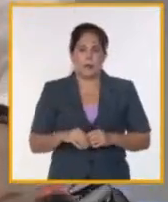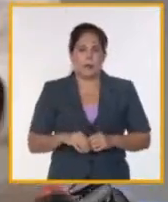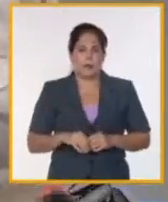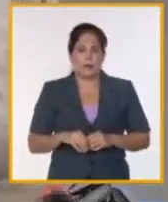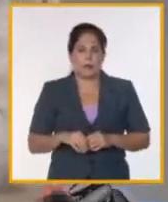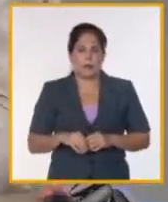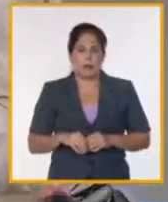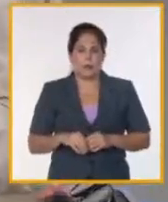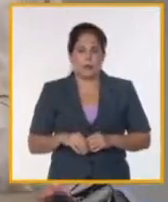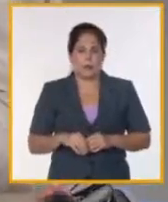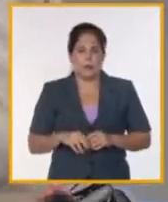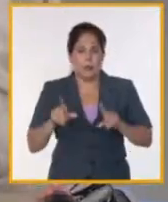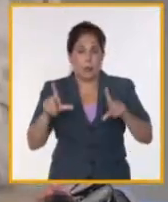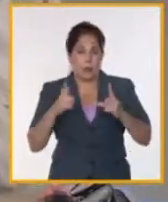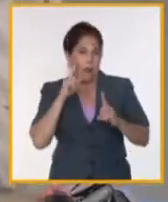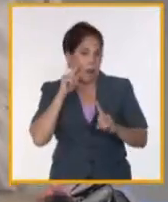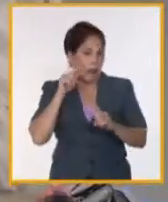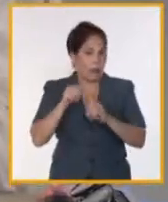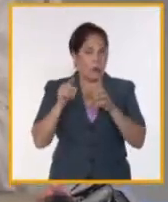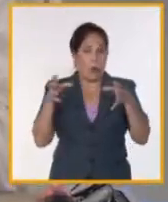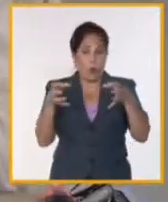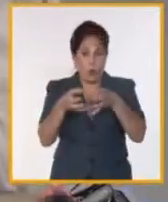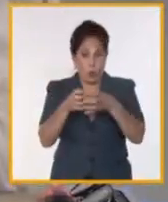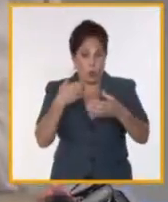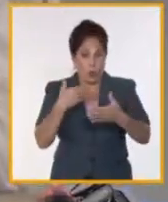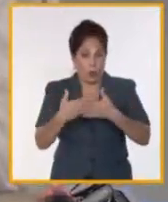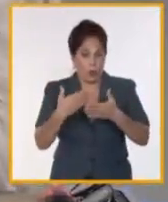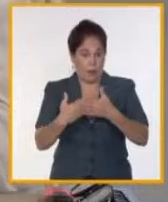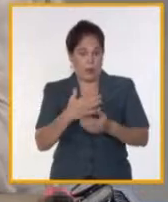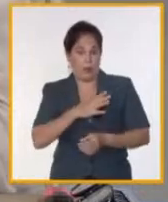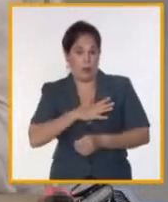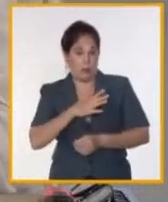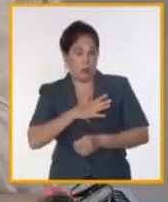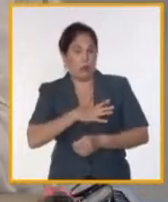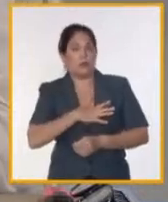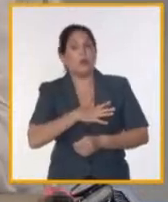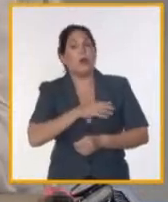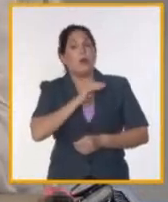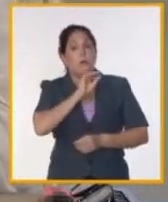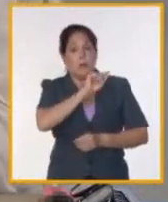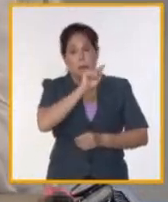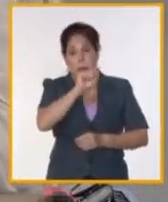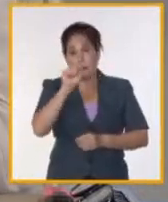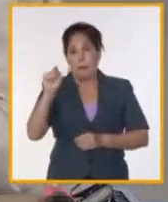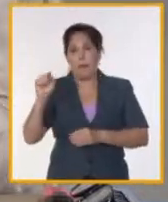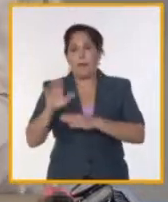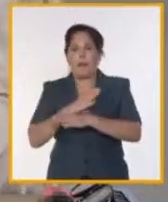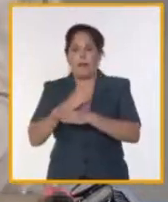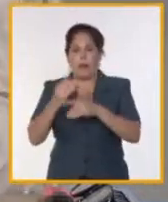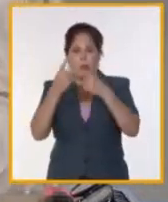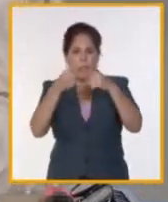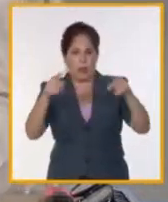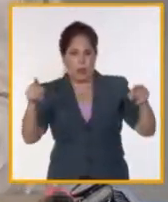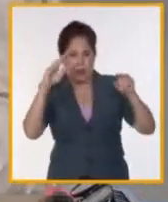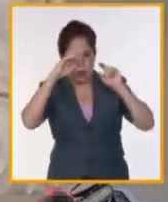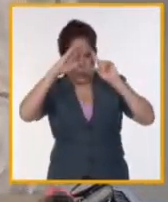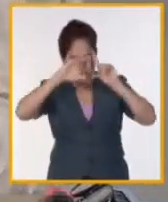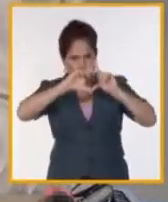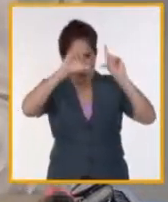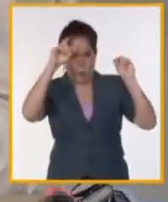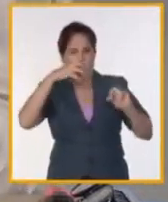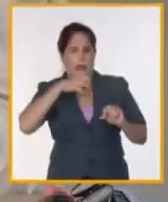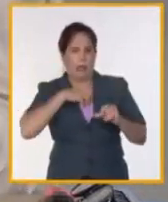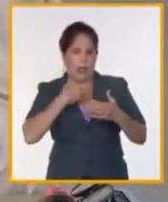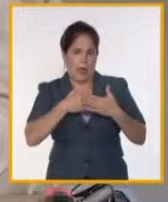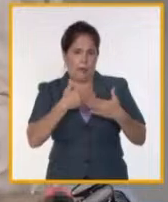Para poder cumplir esta misión, el grupo Geominsal está distribuido por toda la isla en la misma forma en que